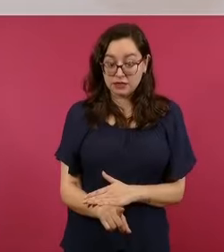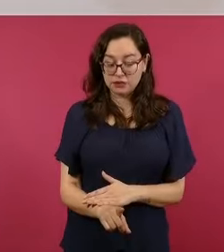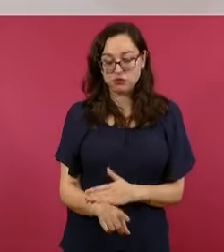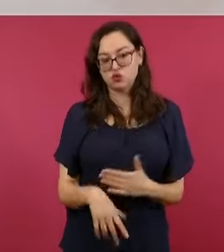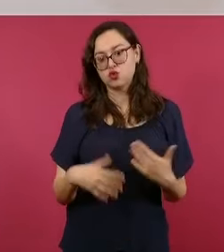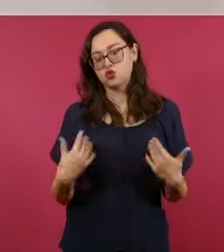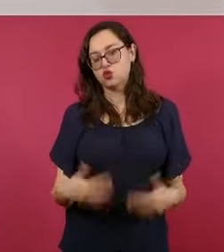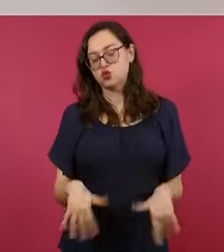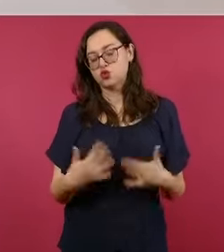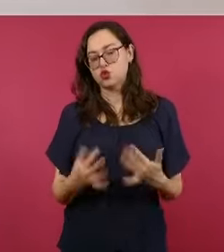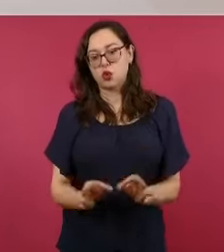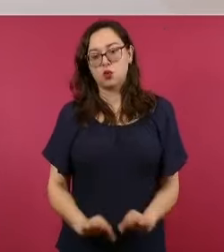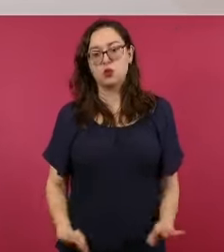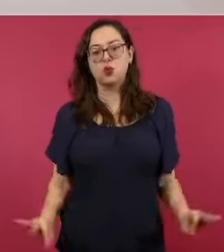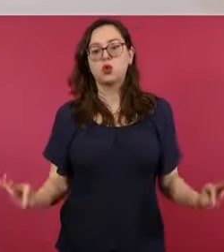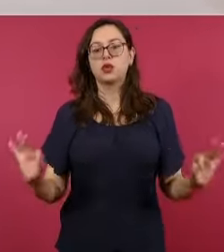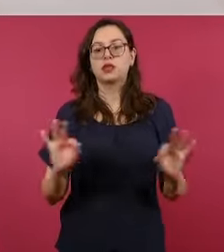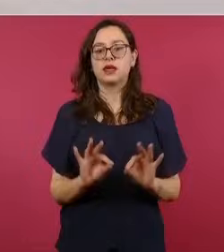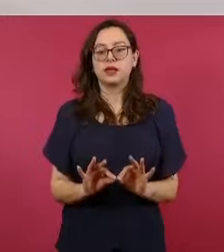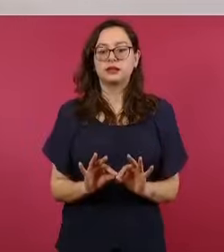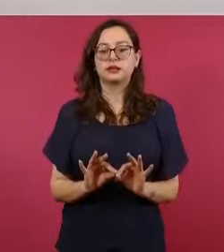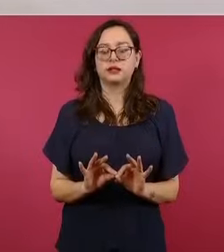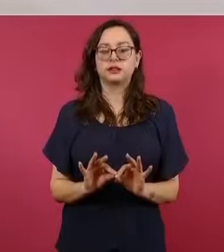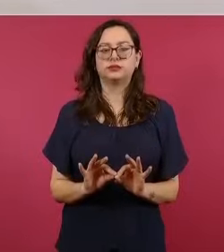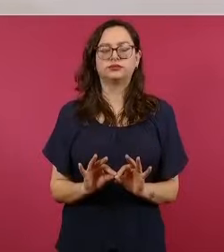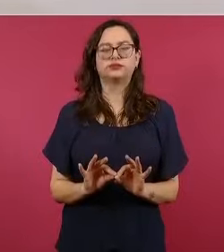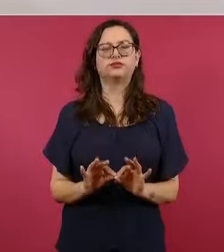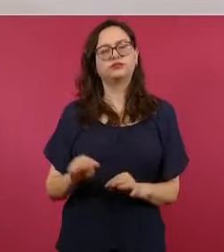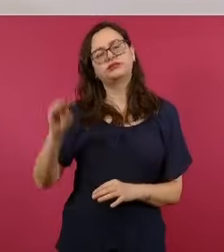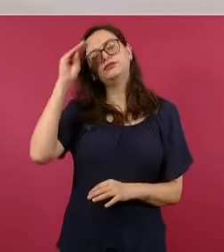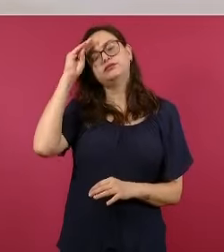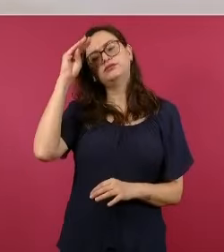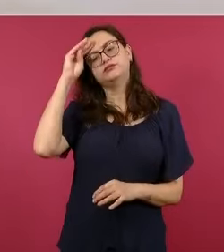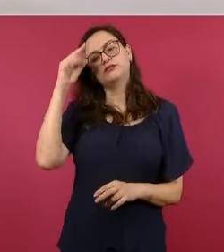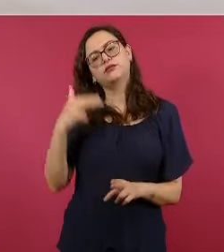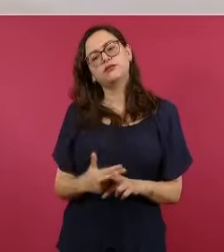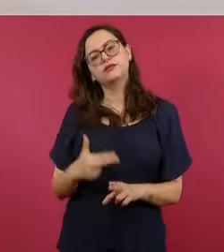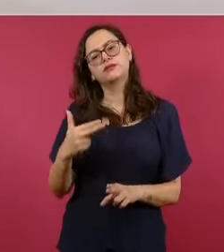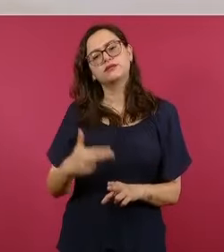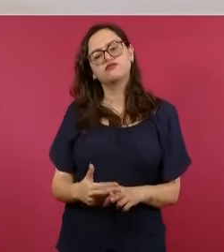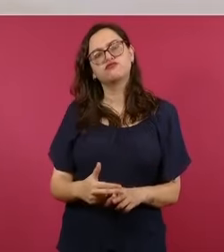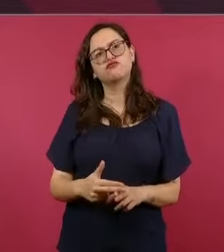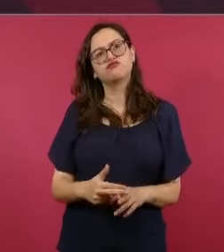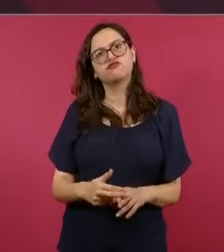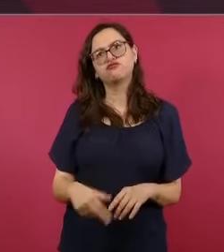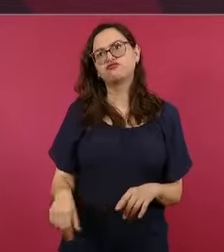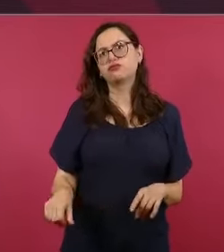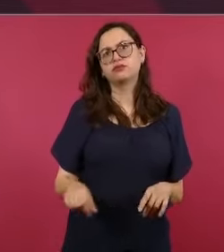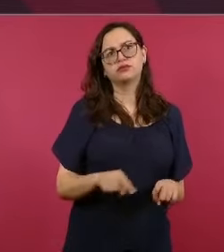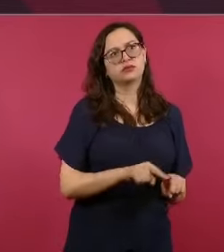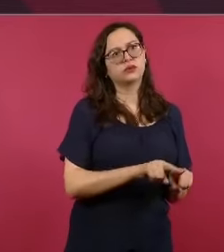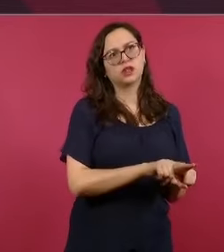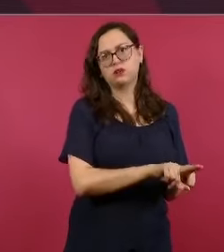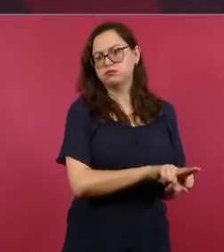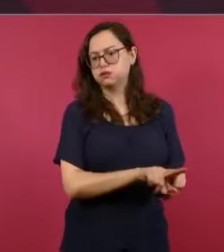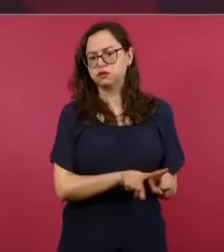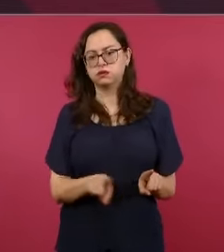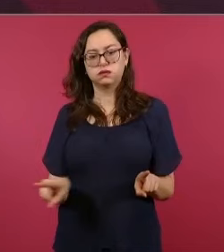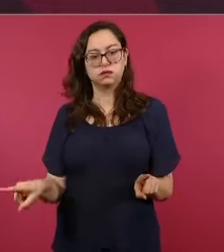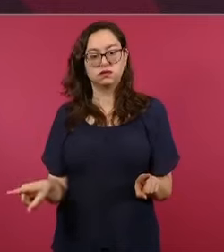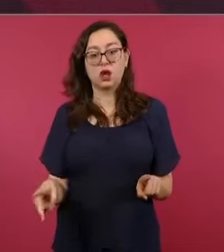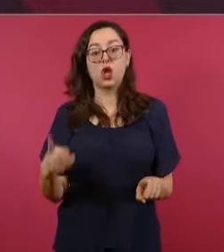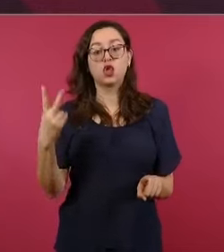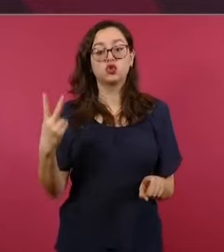ese gasoducto está proyectado hasta dos bocas y